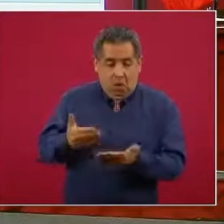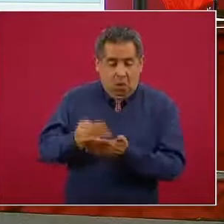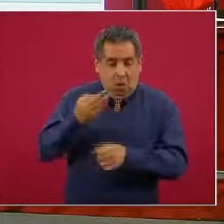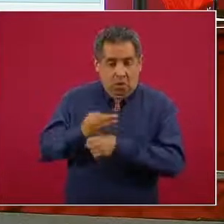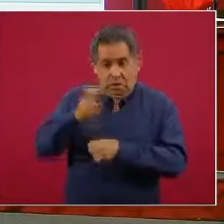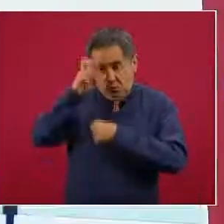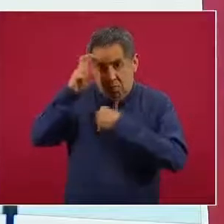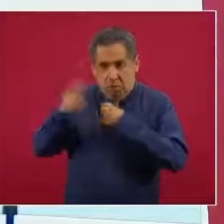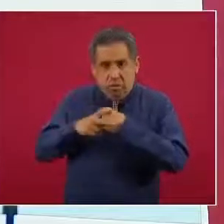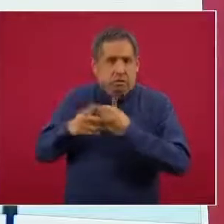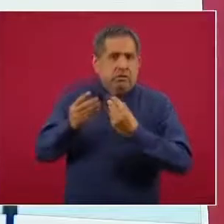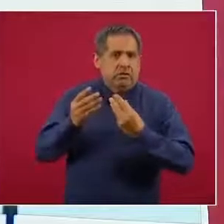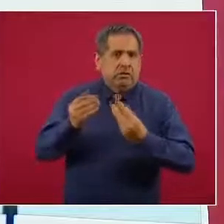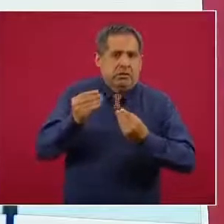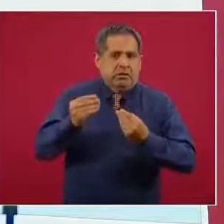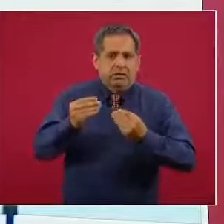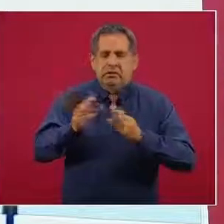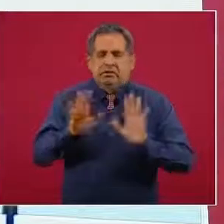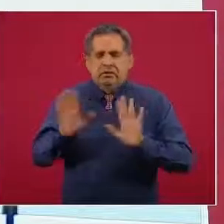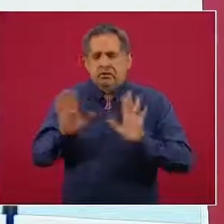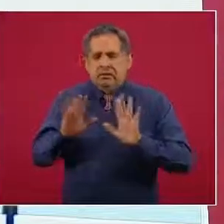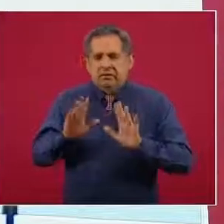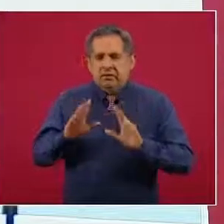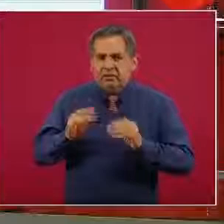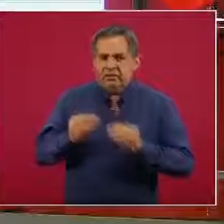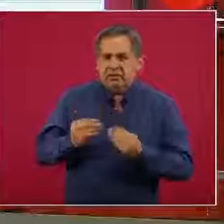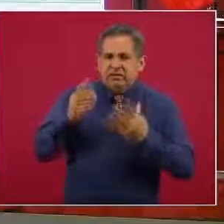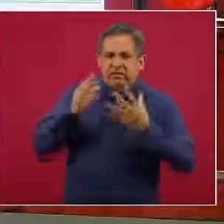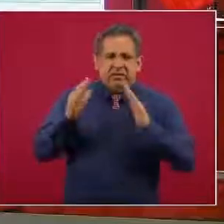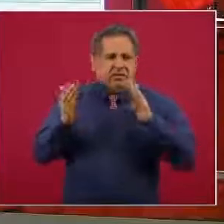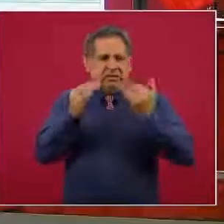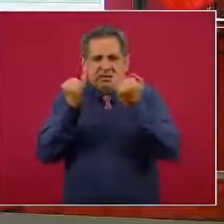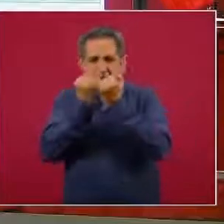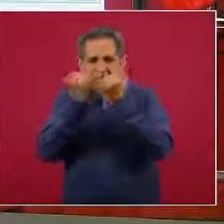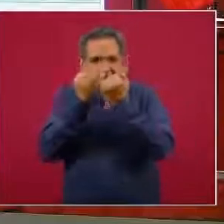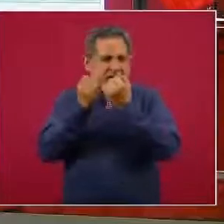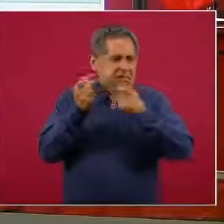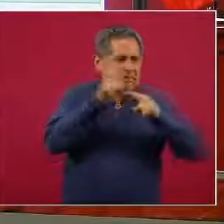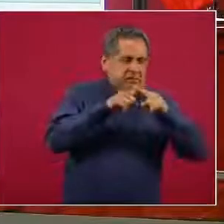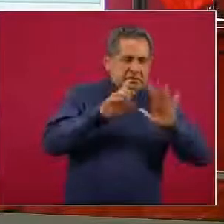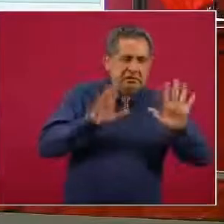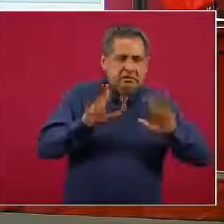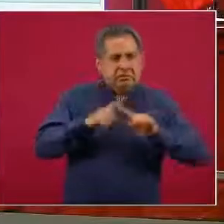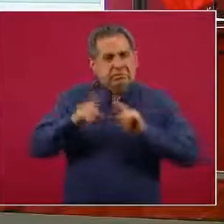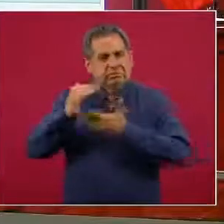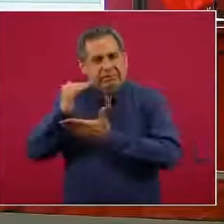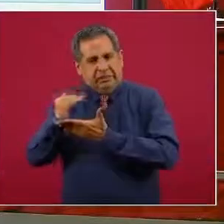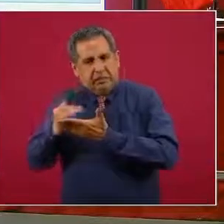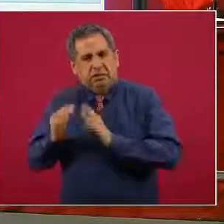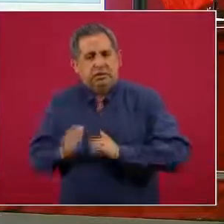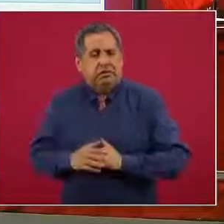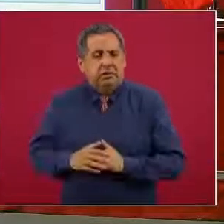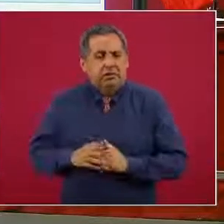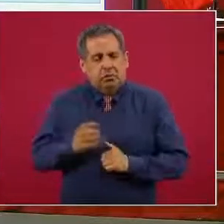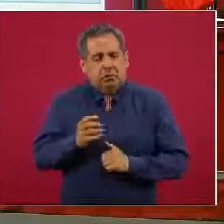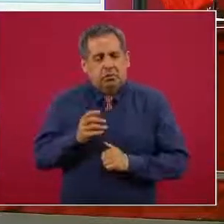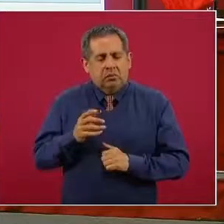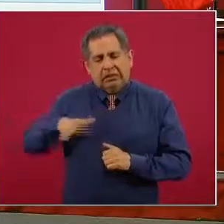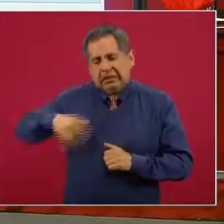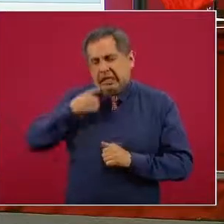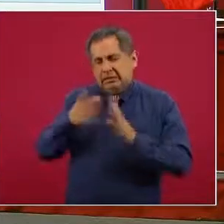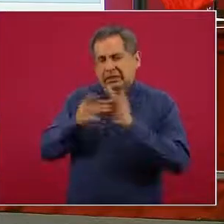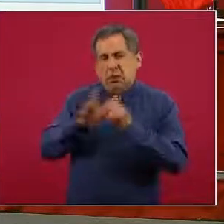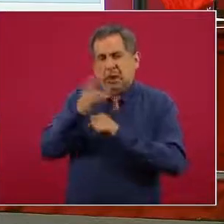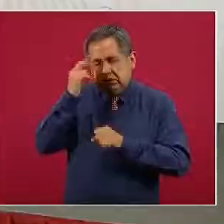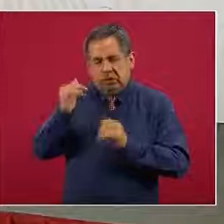Europa no es proporcional a la cantidad de casos. Y hay varias razones que hemos